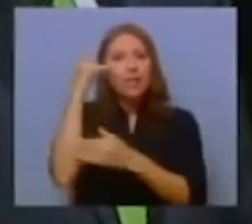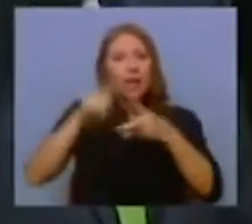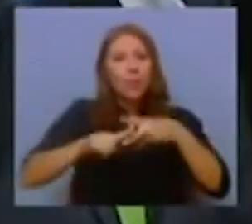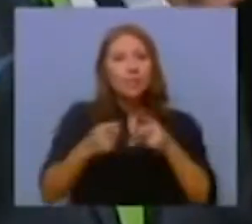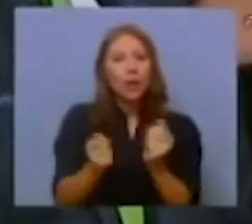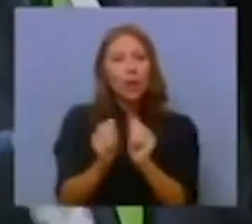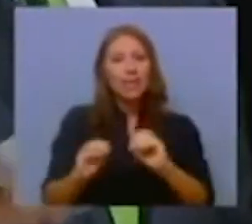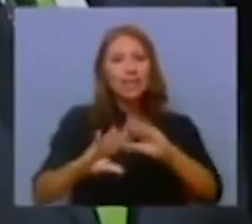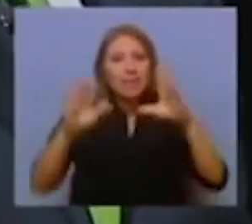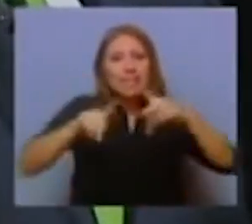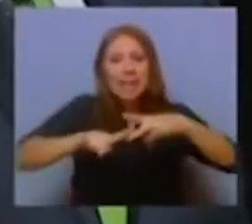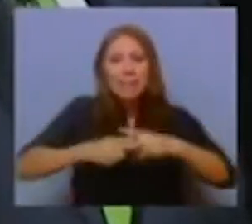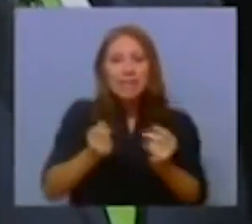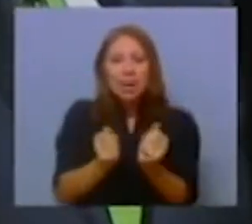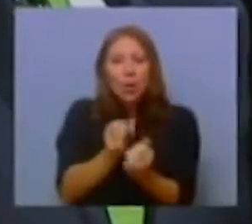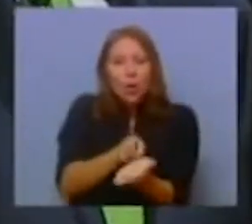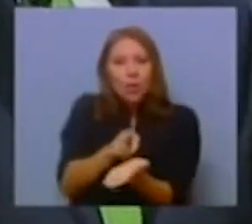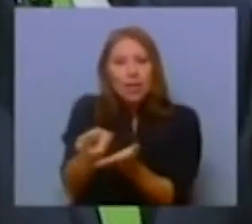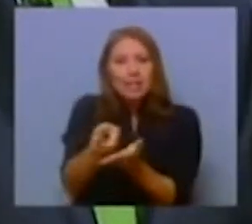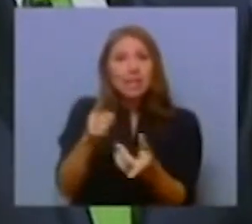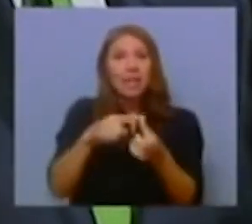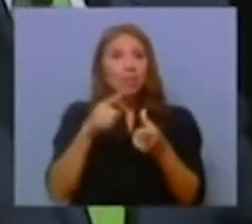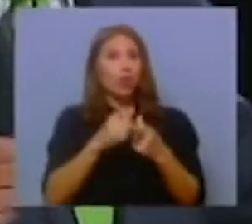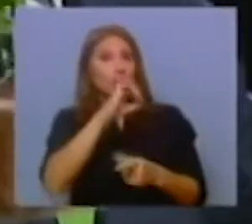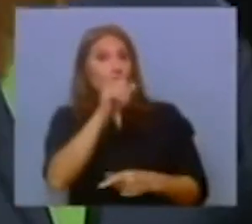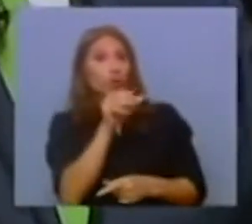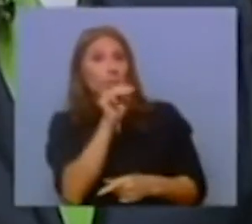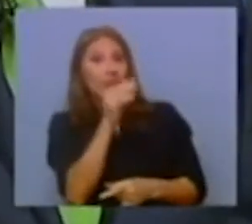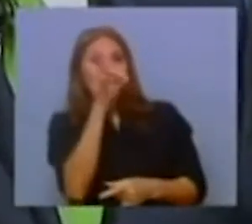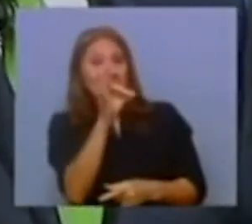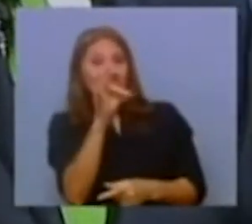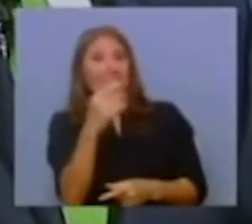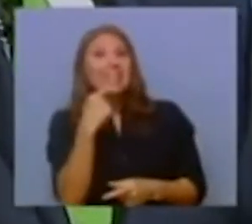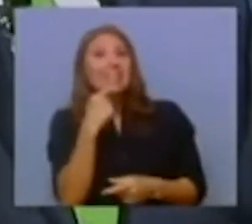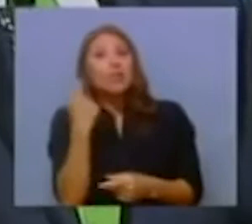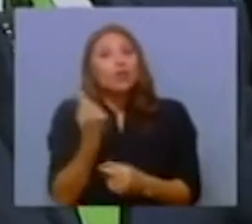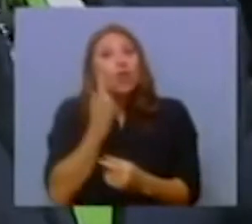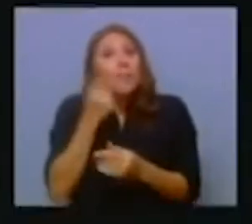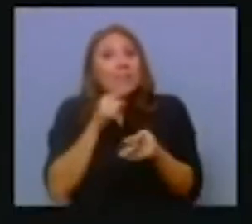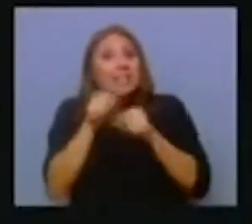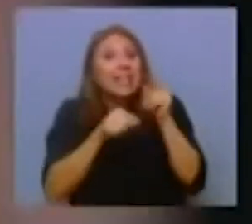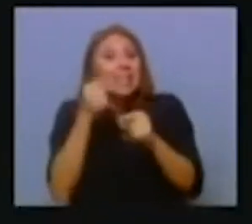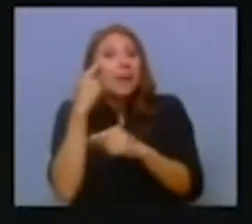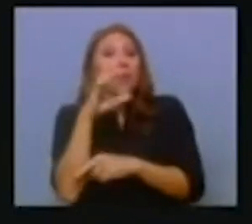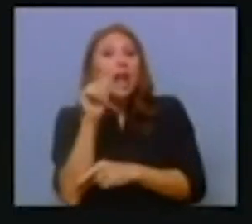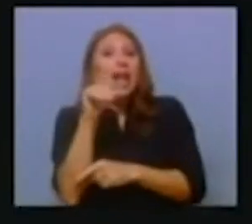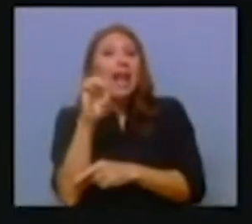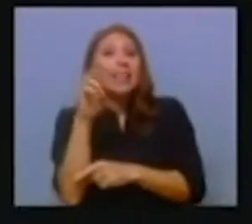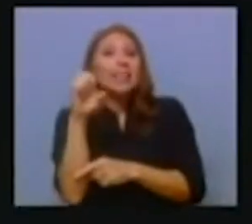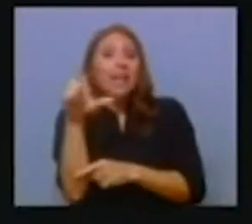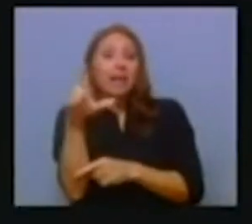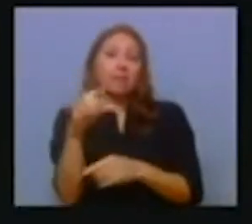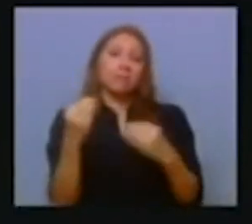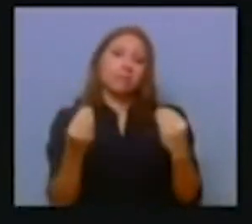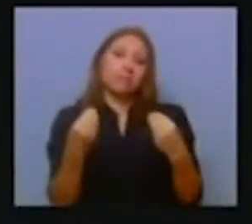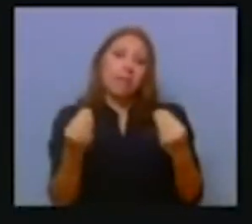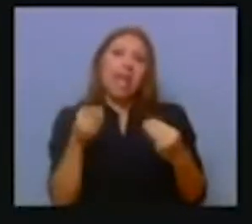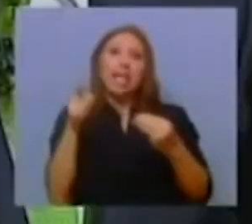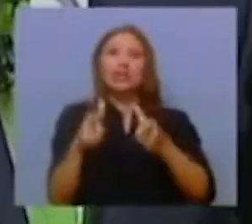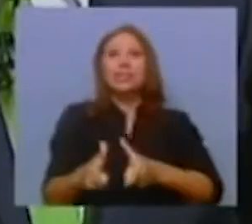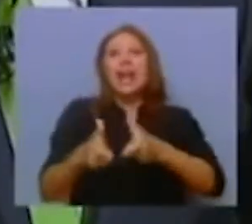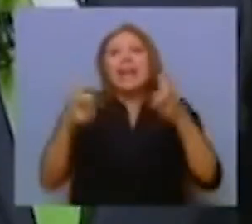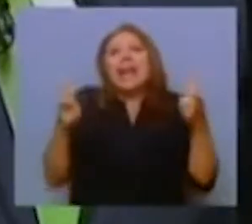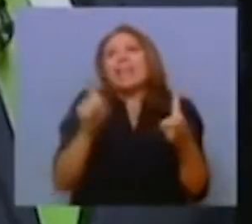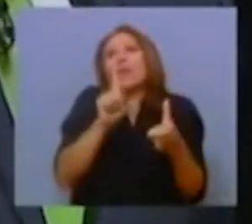transparencia, empieza con la honradez. Entonces, José María, decir que solo por Alcatel se le critica, por Dios, eso es tan grande que no es necesario